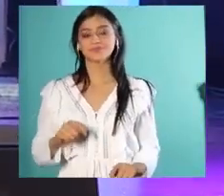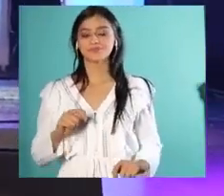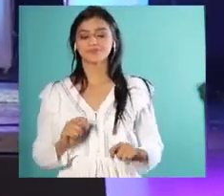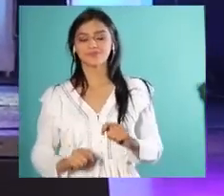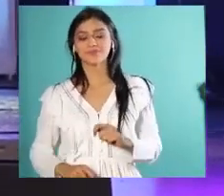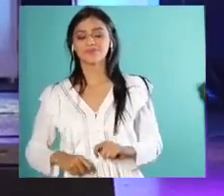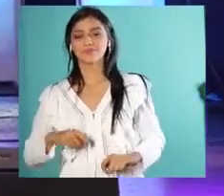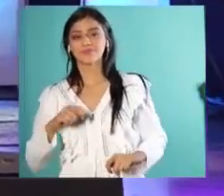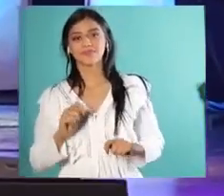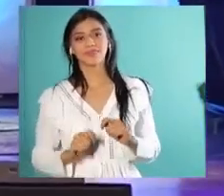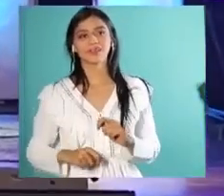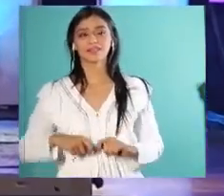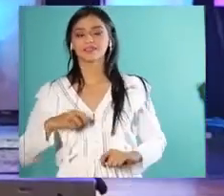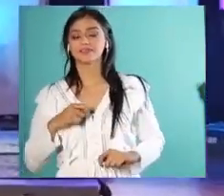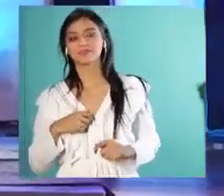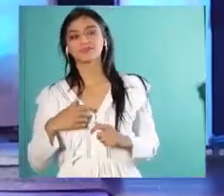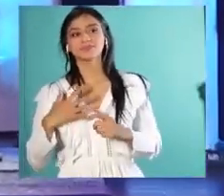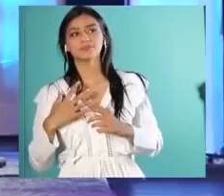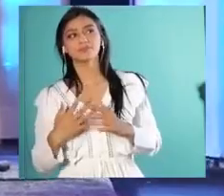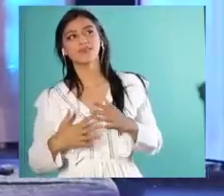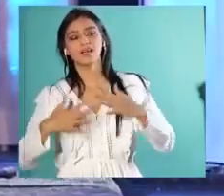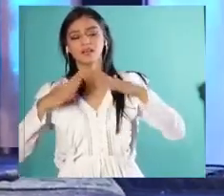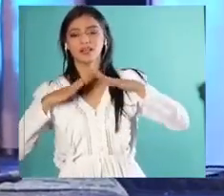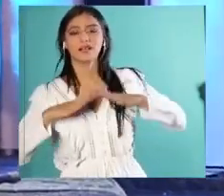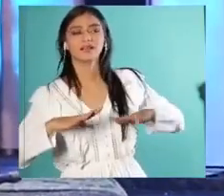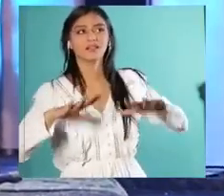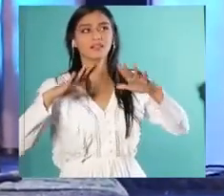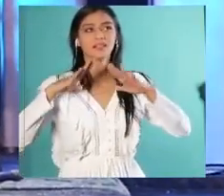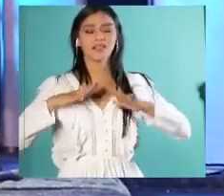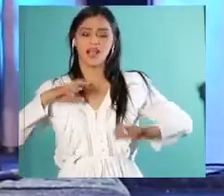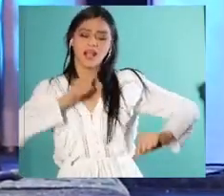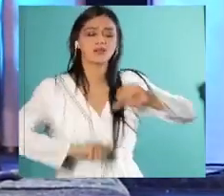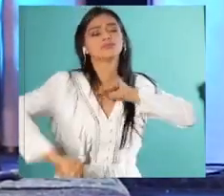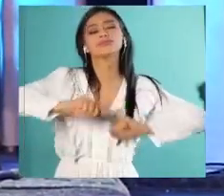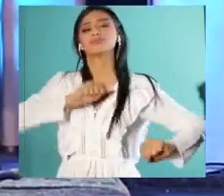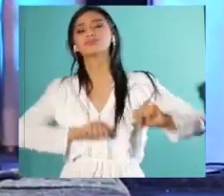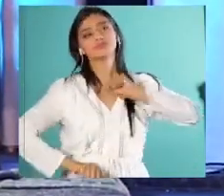Palabra suave trae calma en la batalla.